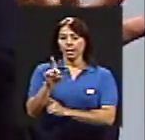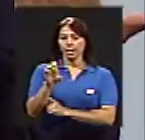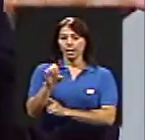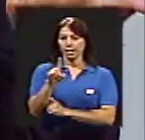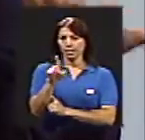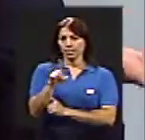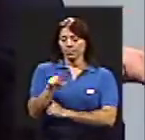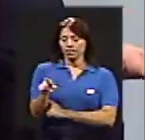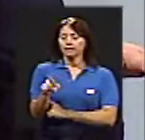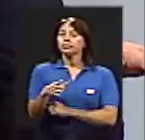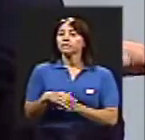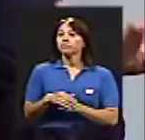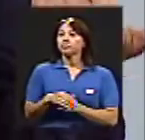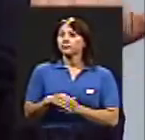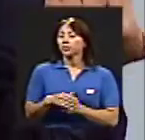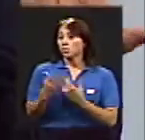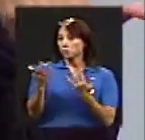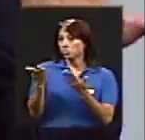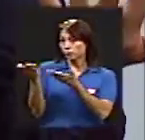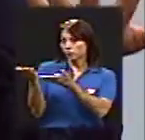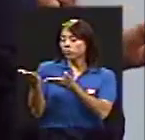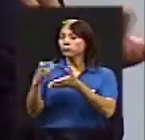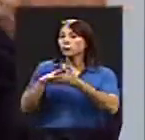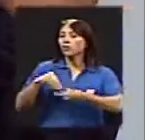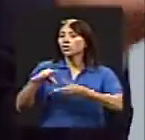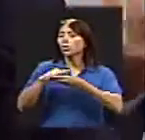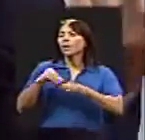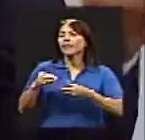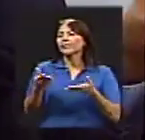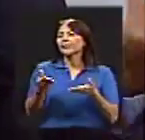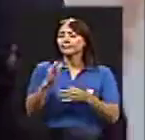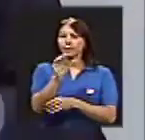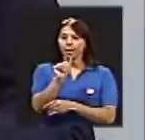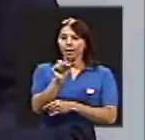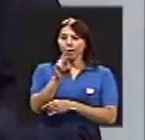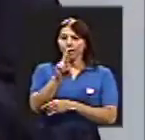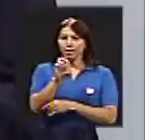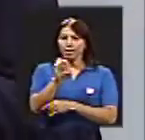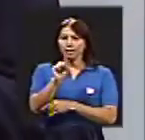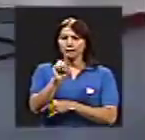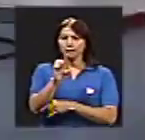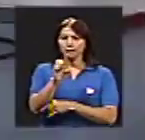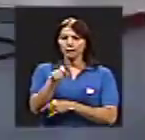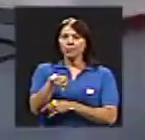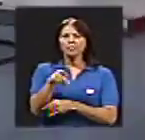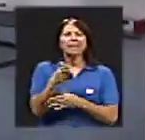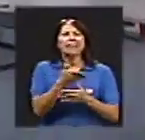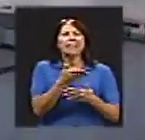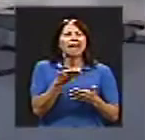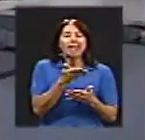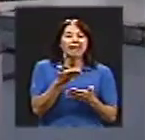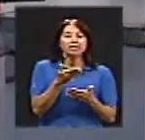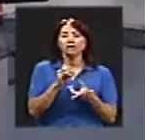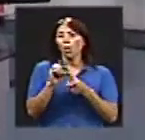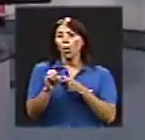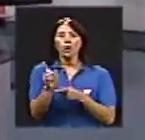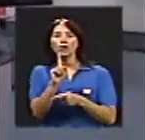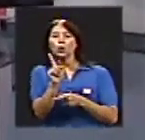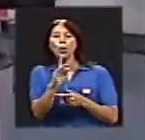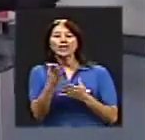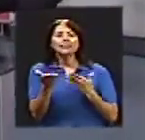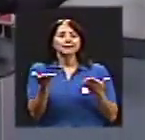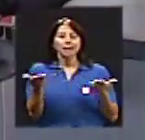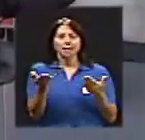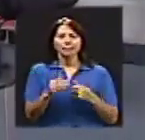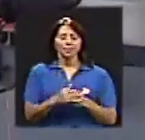bien, lo invitaría a que nos cuente un poco qué es y qué no es ARECEP. Muchas gracias, don Juan Rafael. Para mí